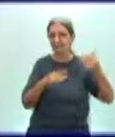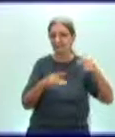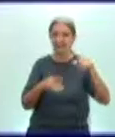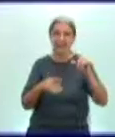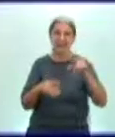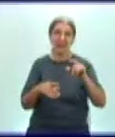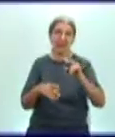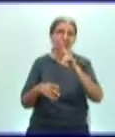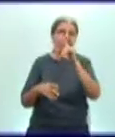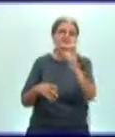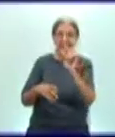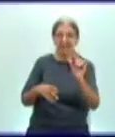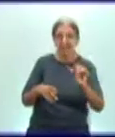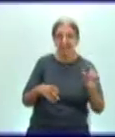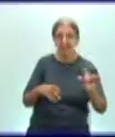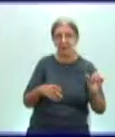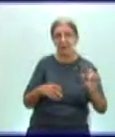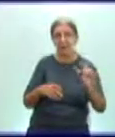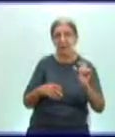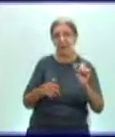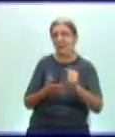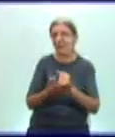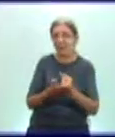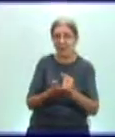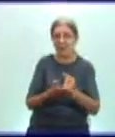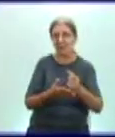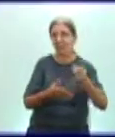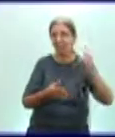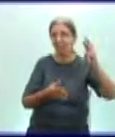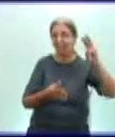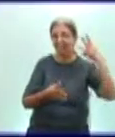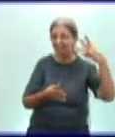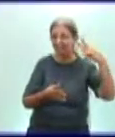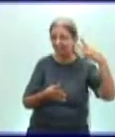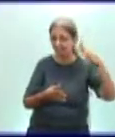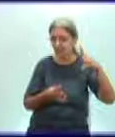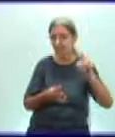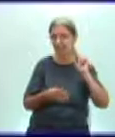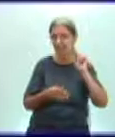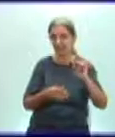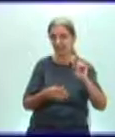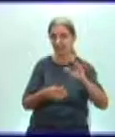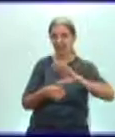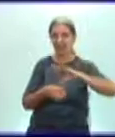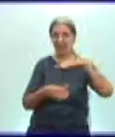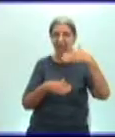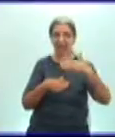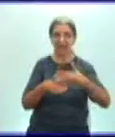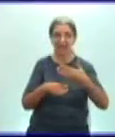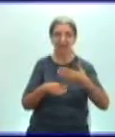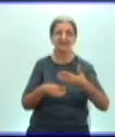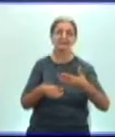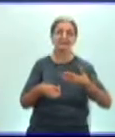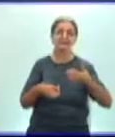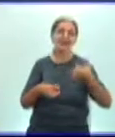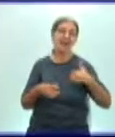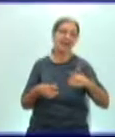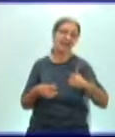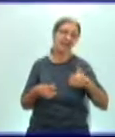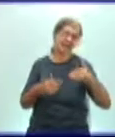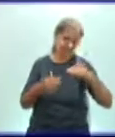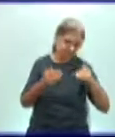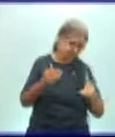dijera nuestro Martí. Pues los grandes artistas a los que vamos a hacer referencia son de esta zona